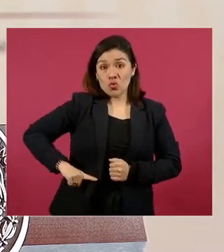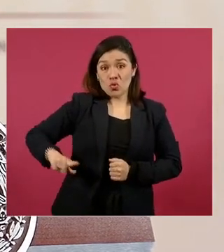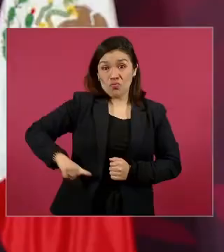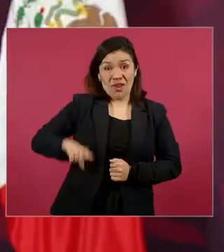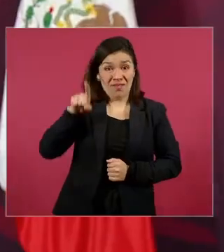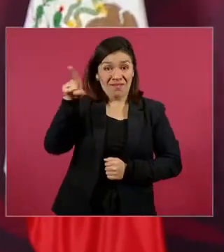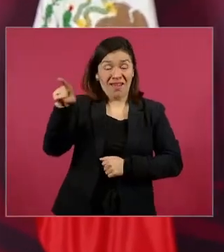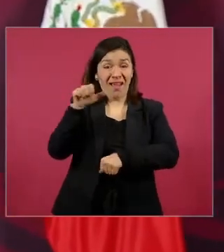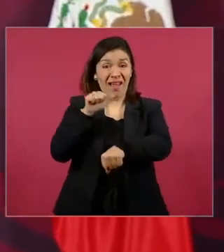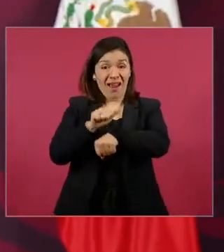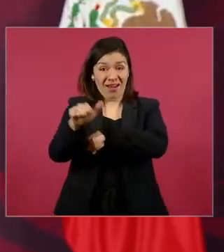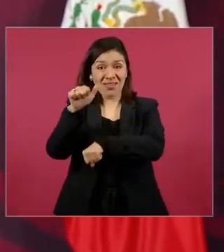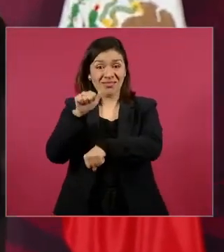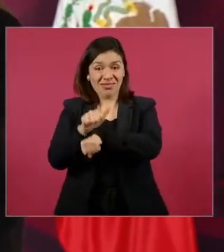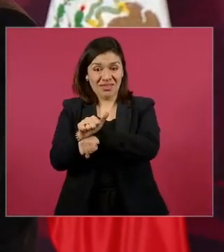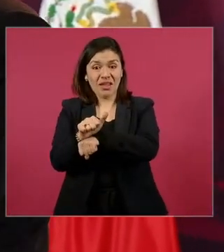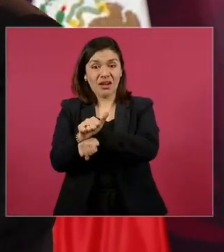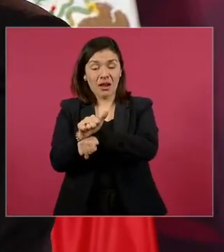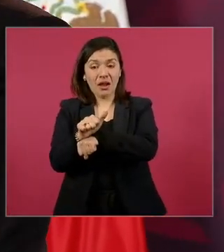Argentina